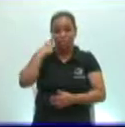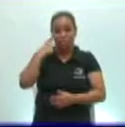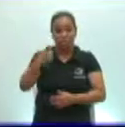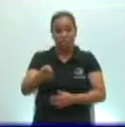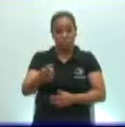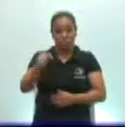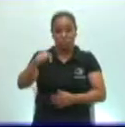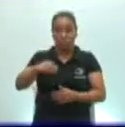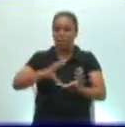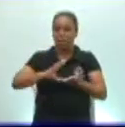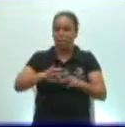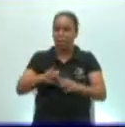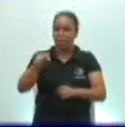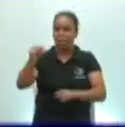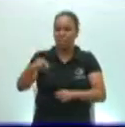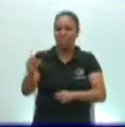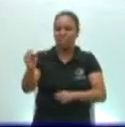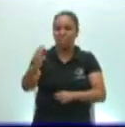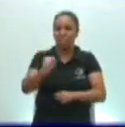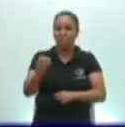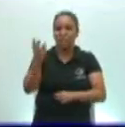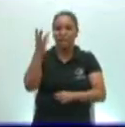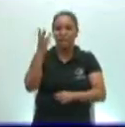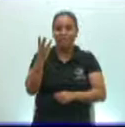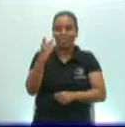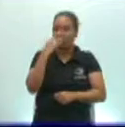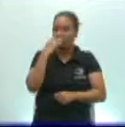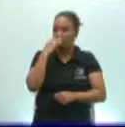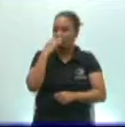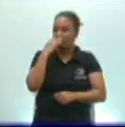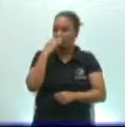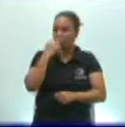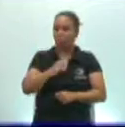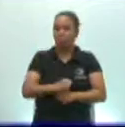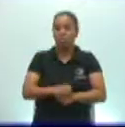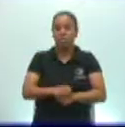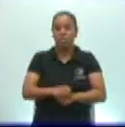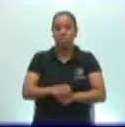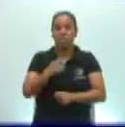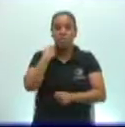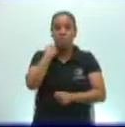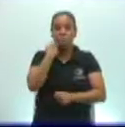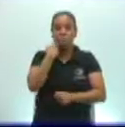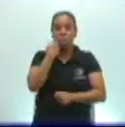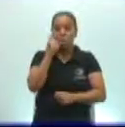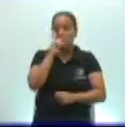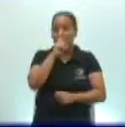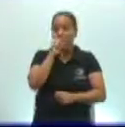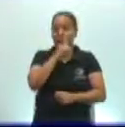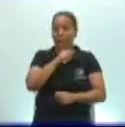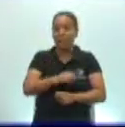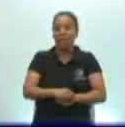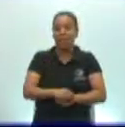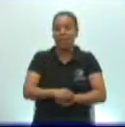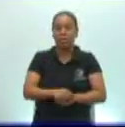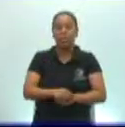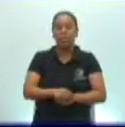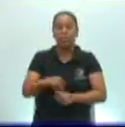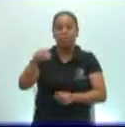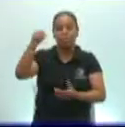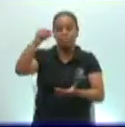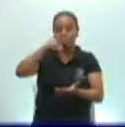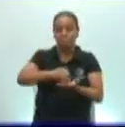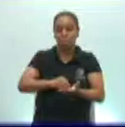esta sustancia hay 3 átomos de oxígeno y en el color amarillo estamos representando el